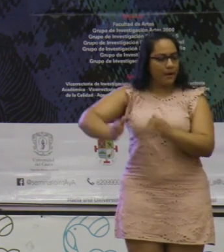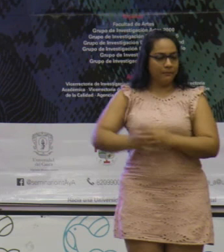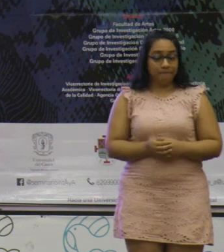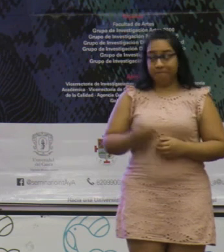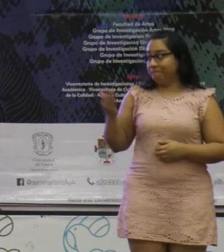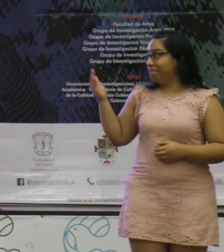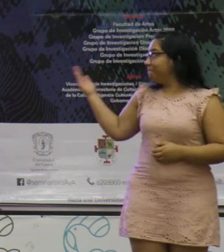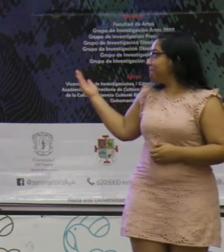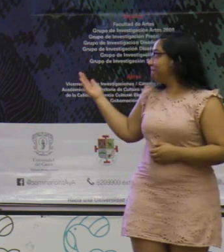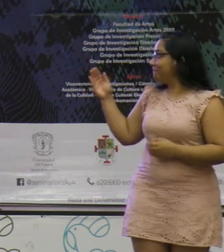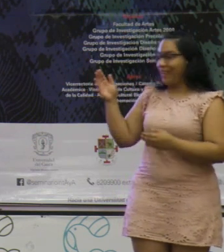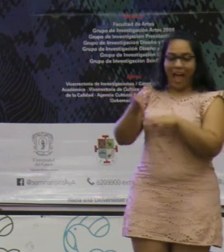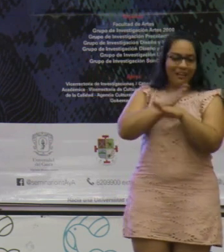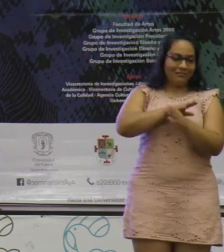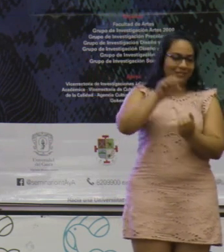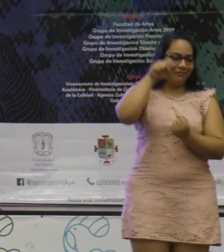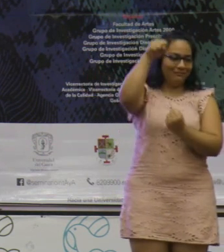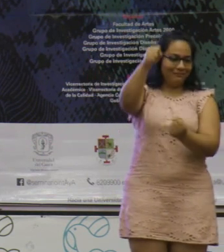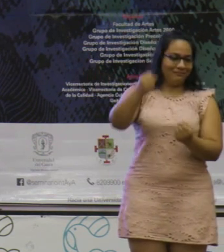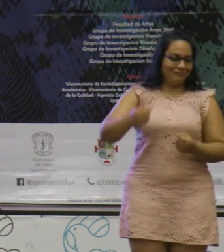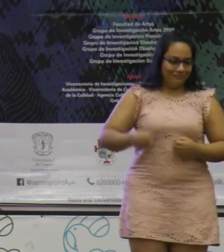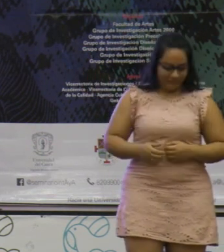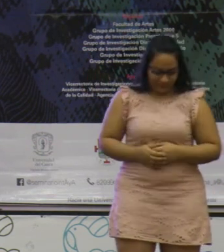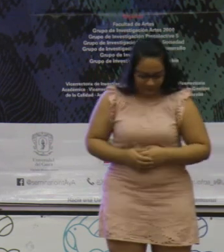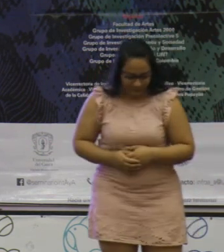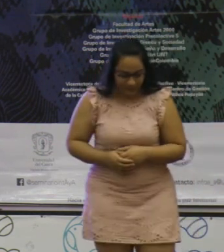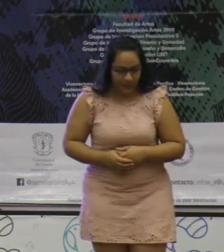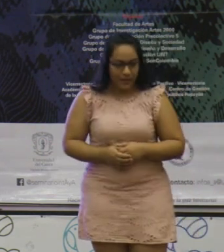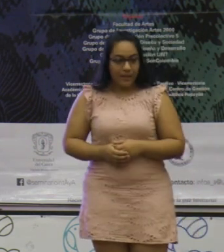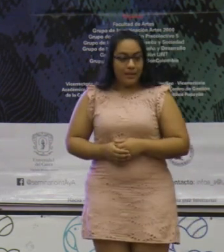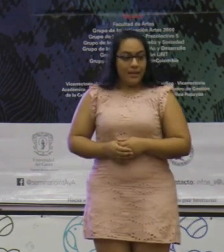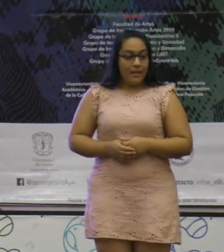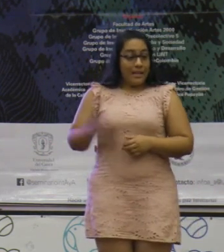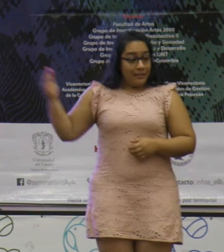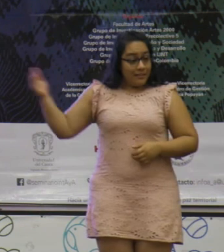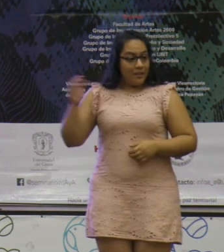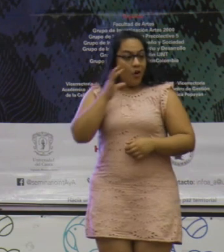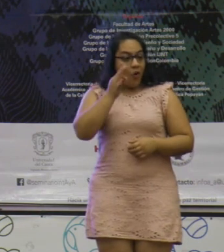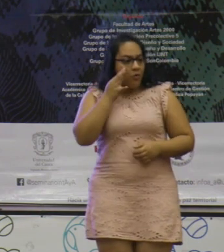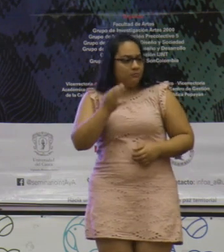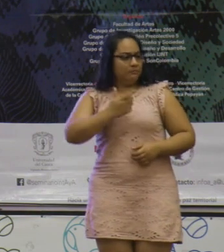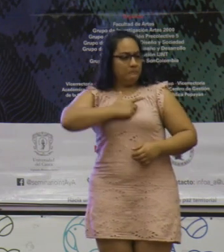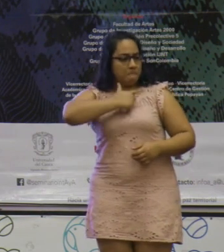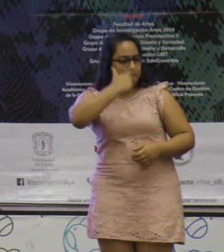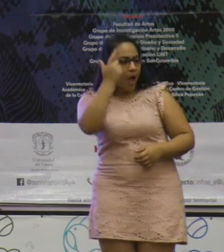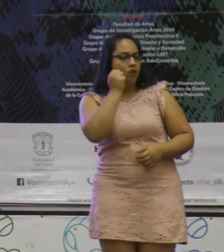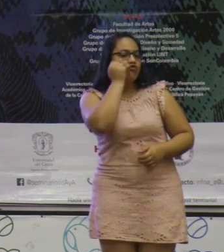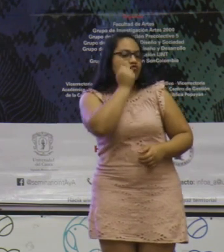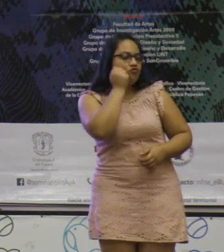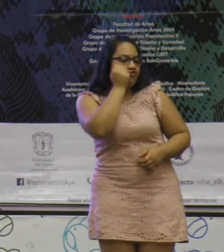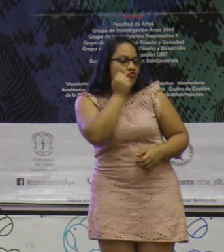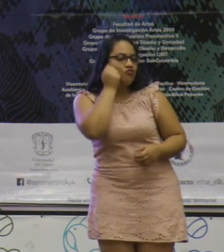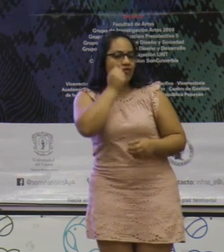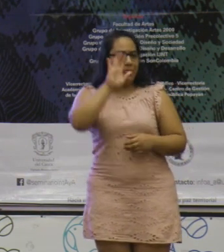Este es el postre que tenía, señoras y señores. Este es un pobre chico, muy bien, blanquito, rosado, que algún día